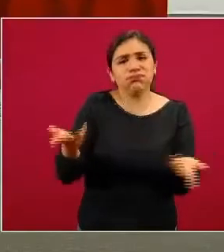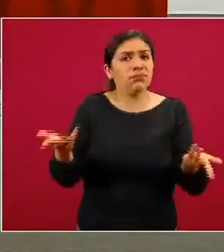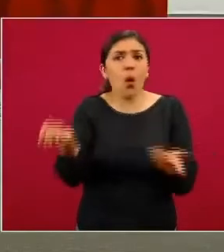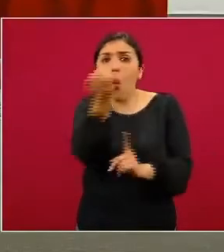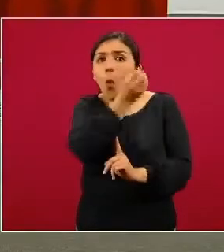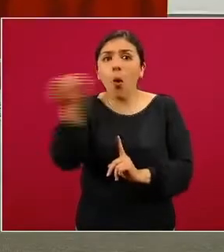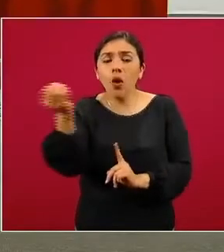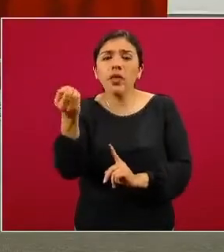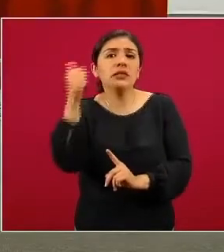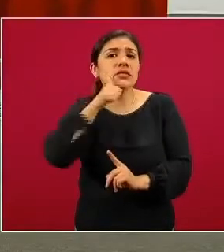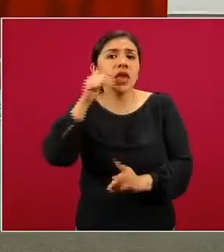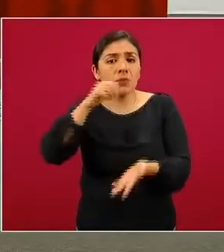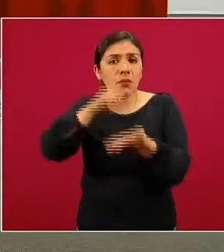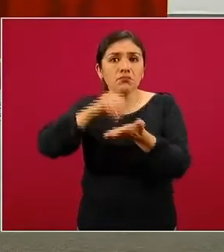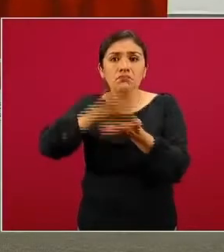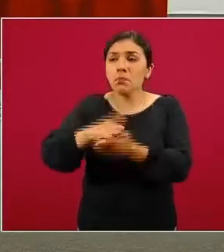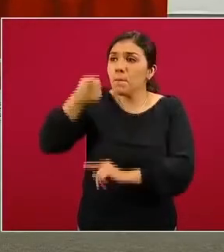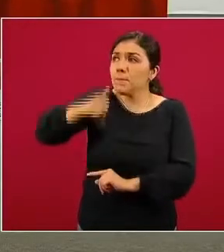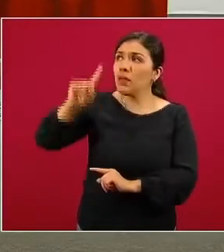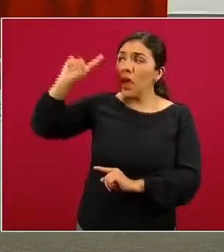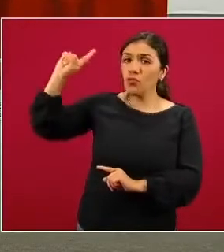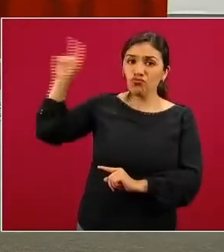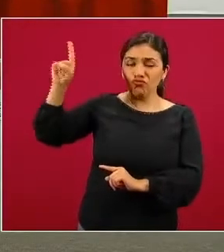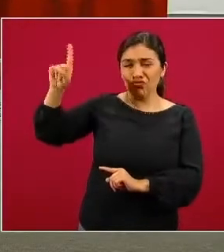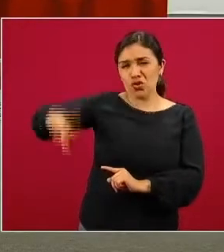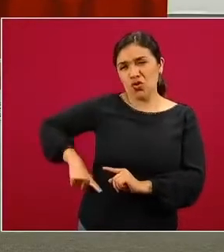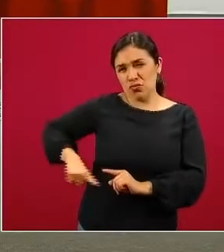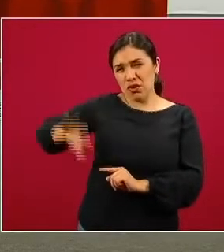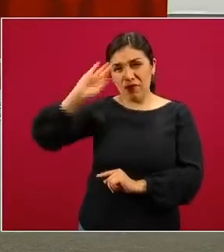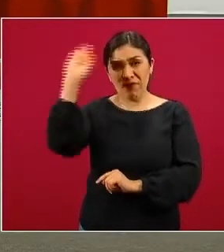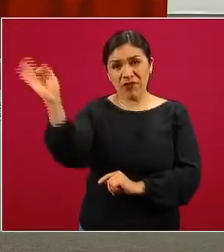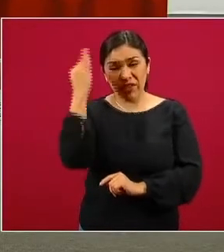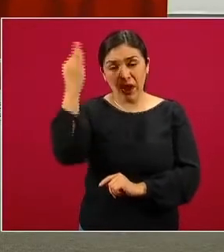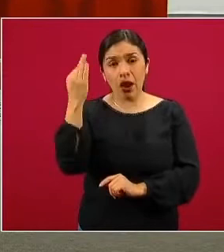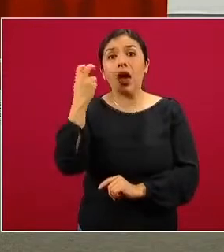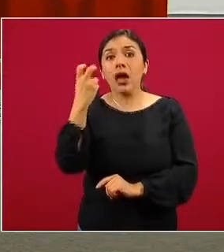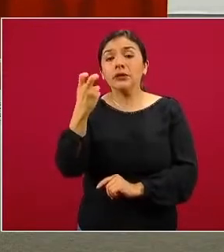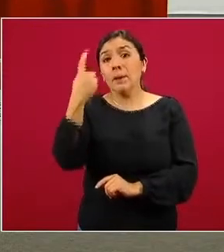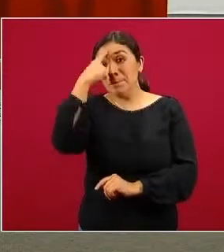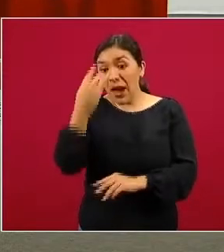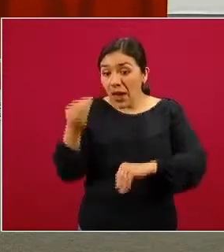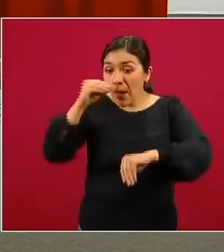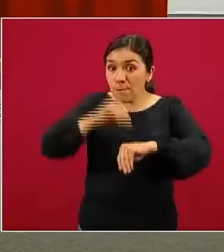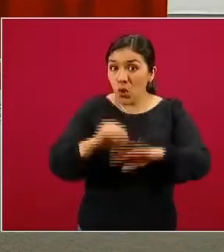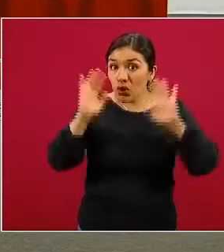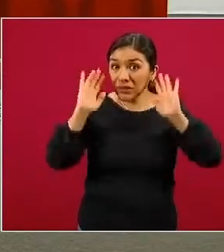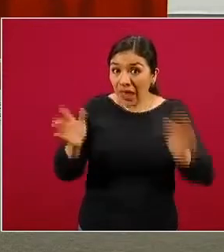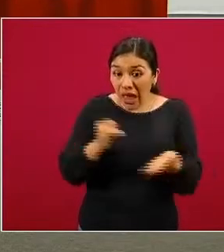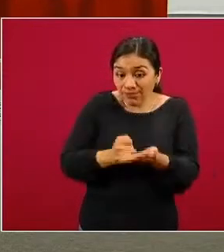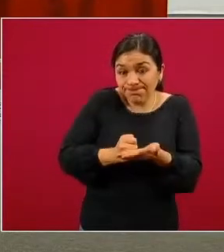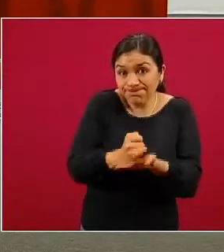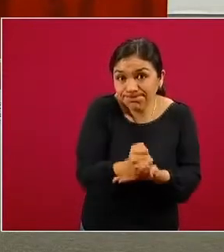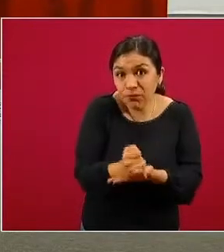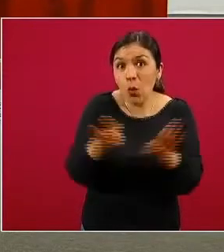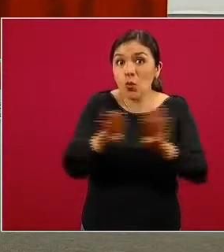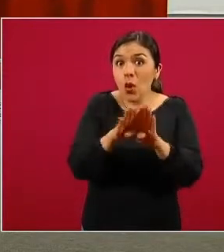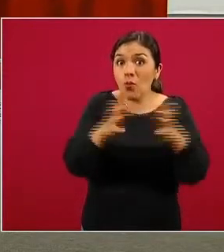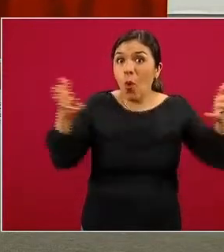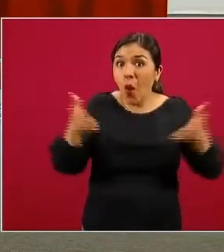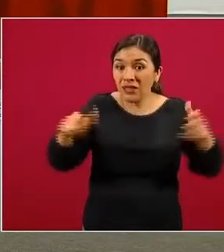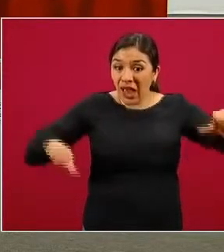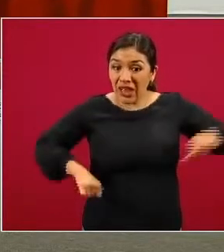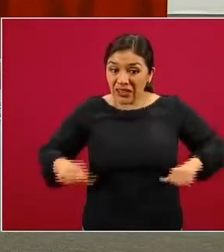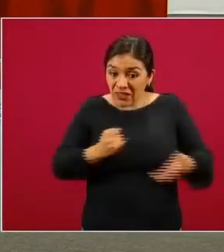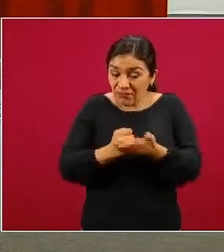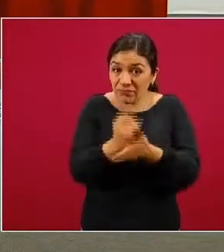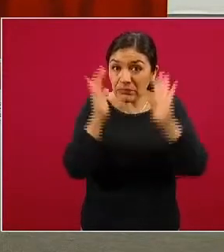lógicamente se plantea desde el nivel federal, desde el programa federal, pero que su implementación y el poder llevarla a cabo de